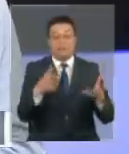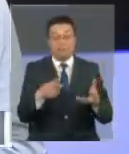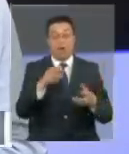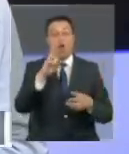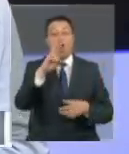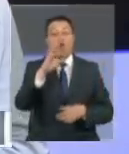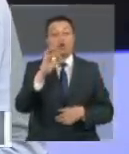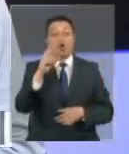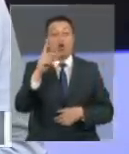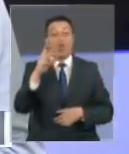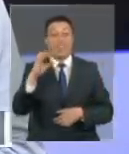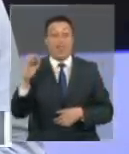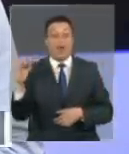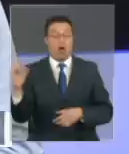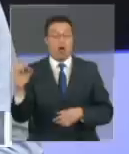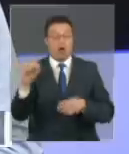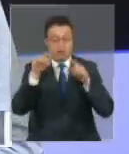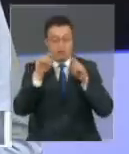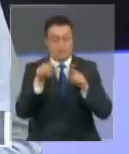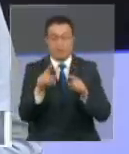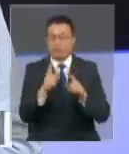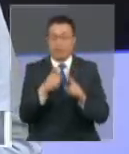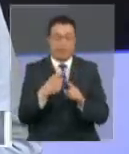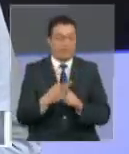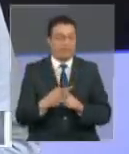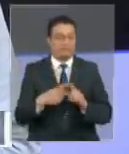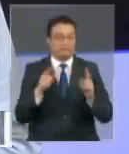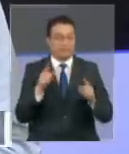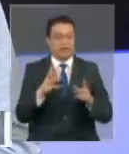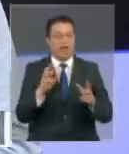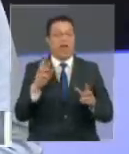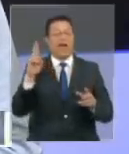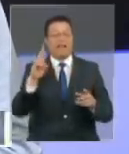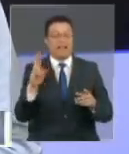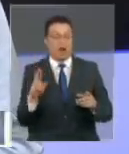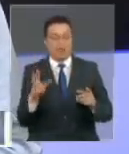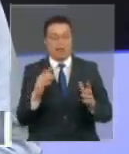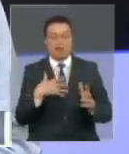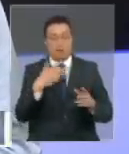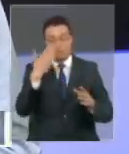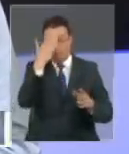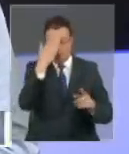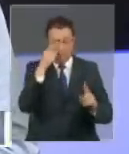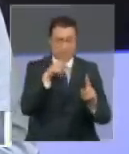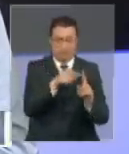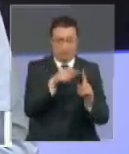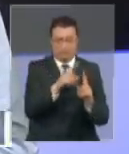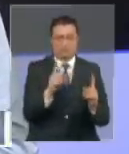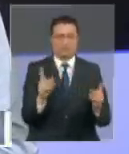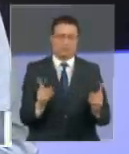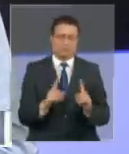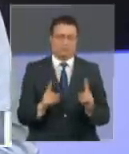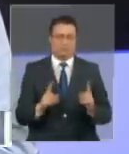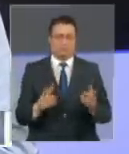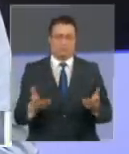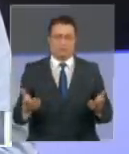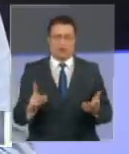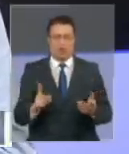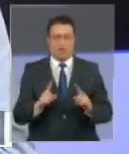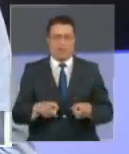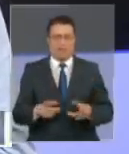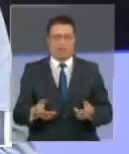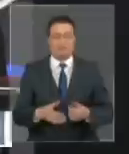rodeo está lejos de ser lo que Recoleta debiese preocuparse, está lejos de ser el foco de lo que Recoleta debiese